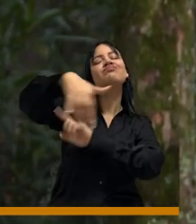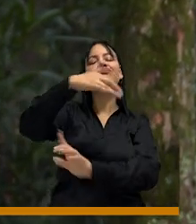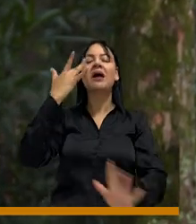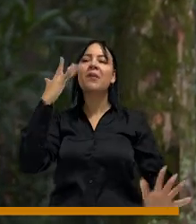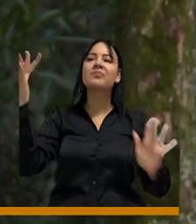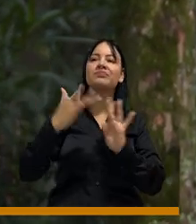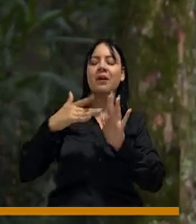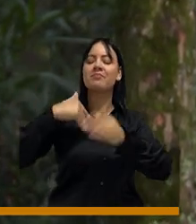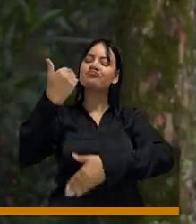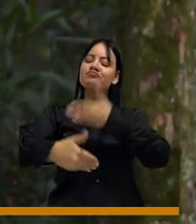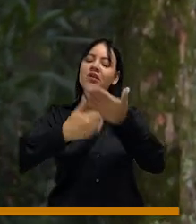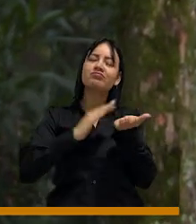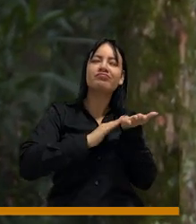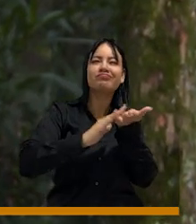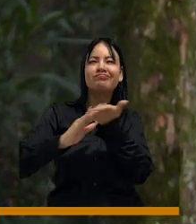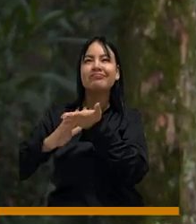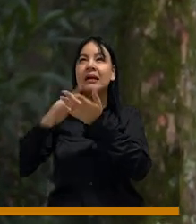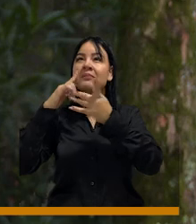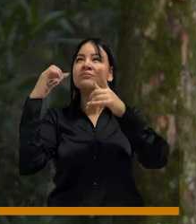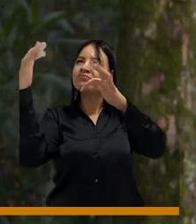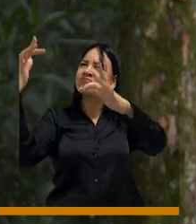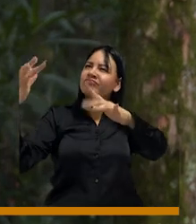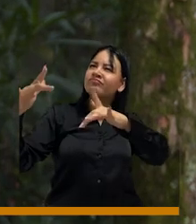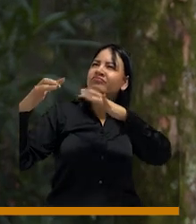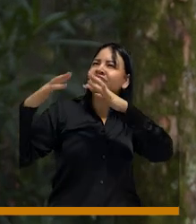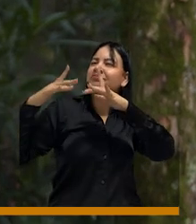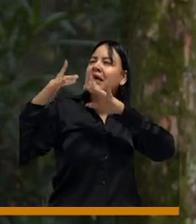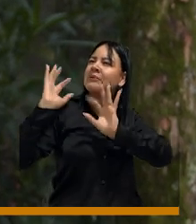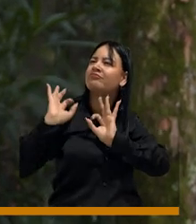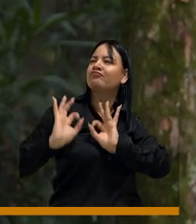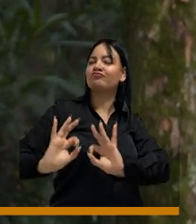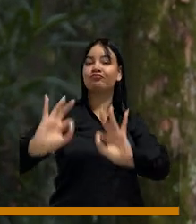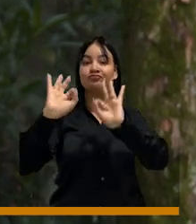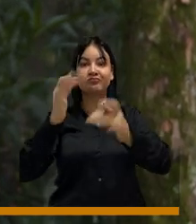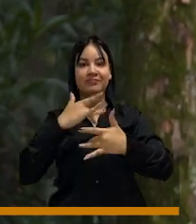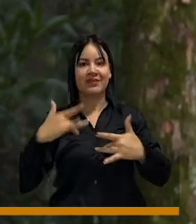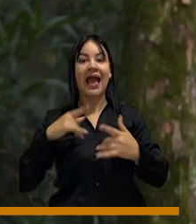de medio ambiente. Vamos a mejorar la calidad del aire, vamos a cuidar nuestras